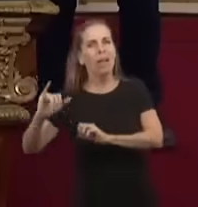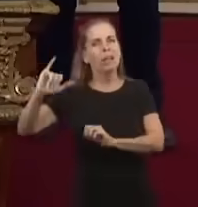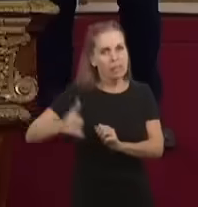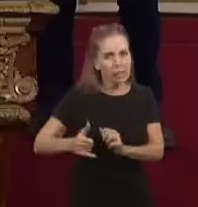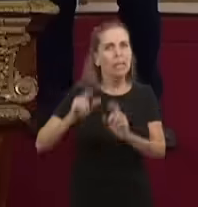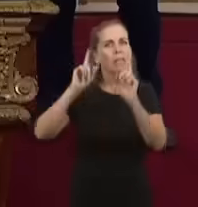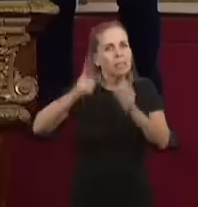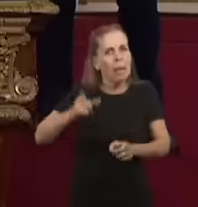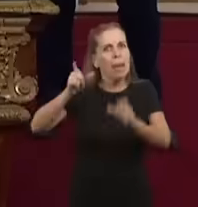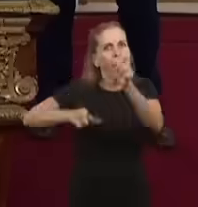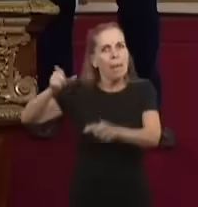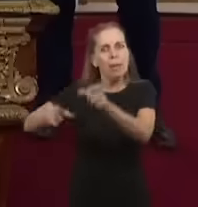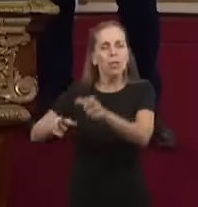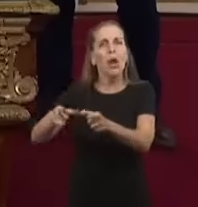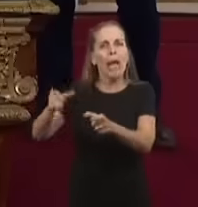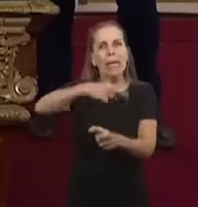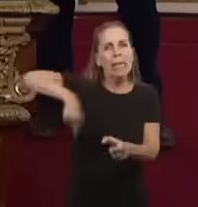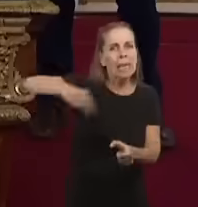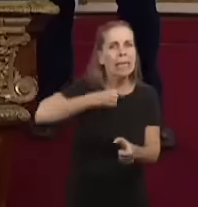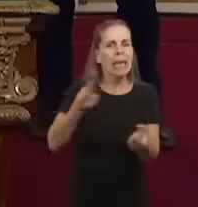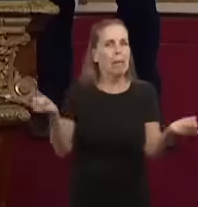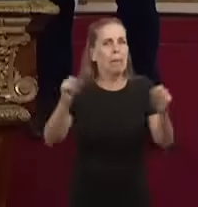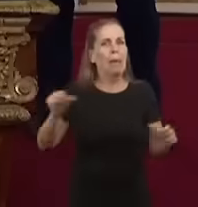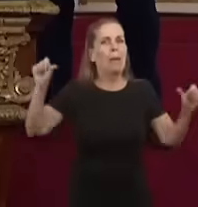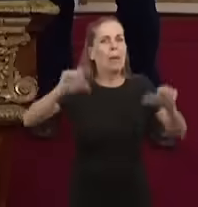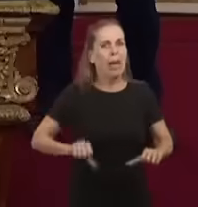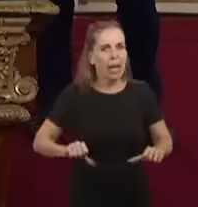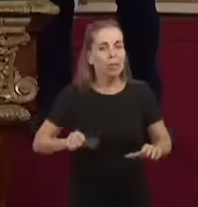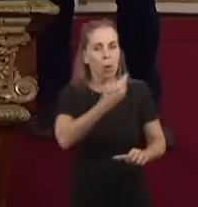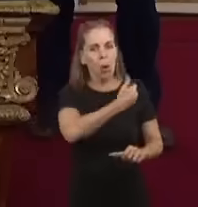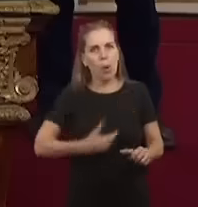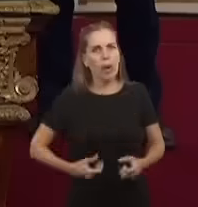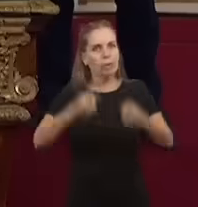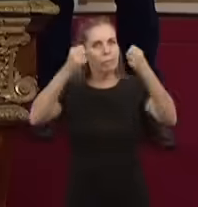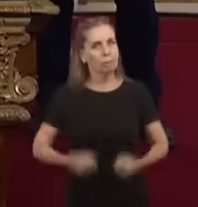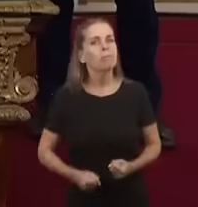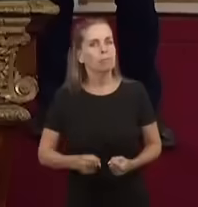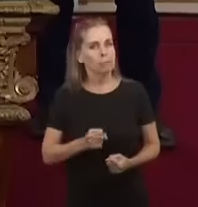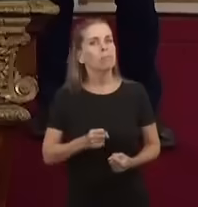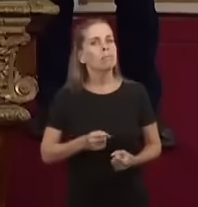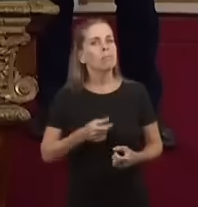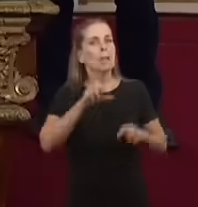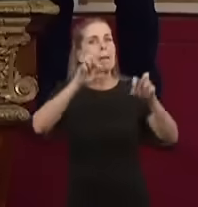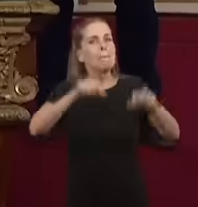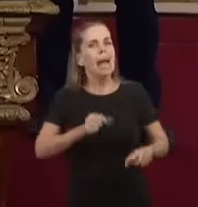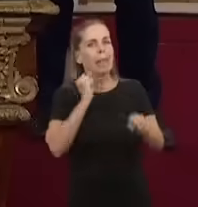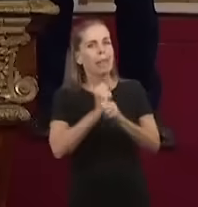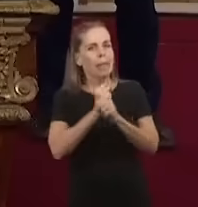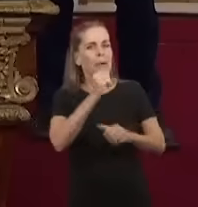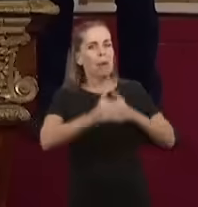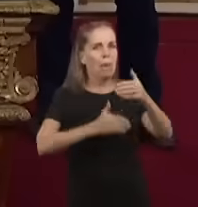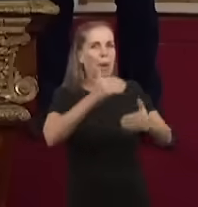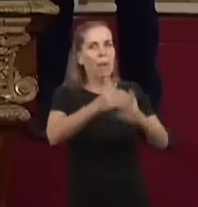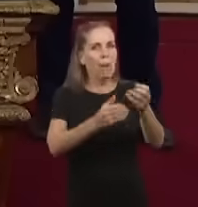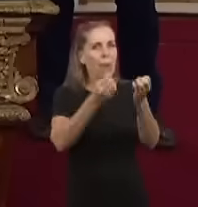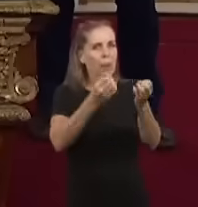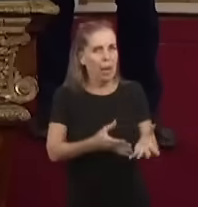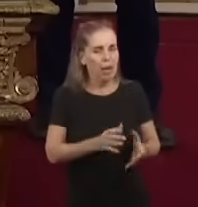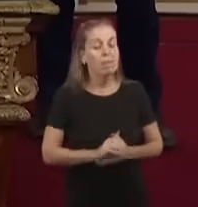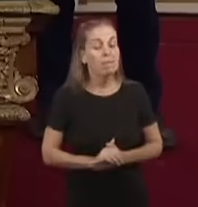pregonan por nuestro fracaso para volver al poder el gobierno tenía razón y nuestro plan está funcionando